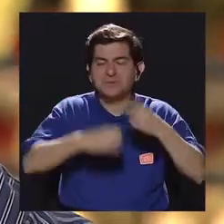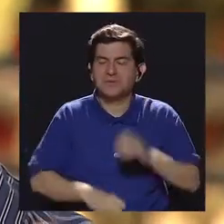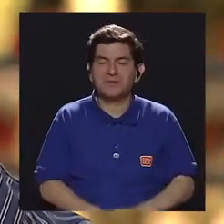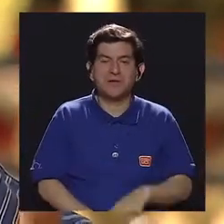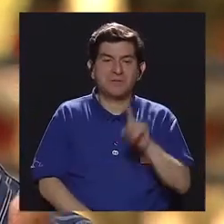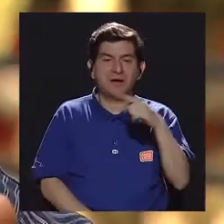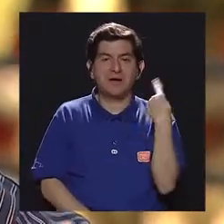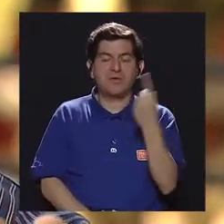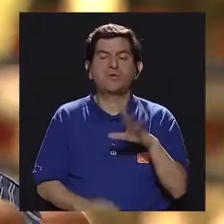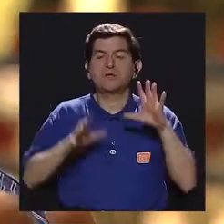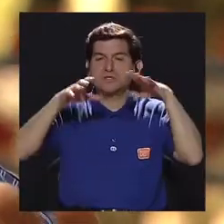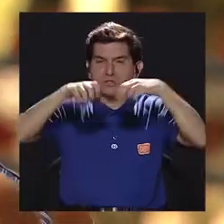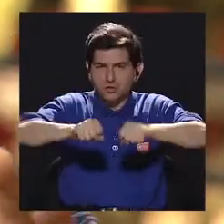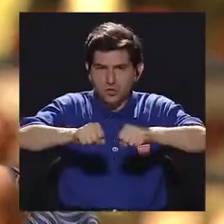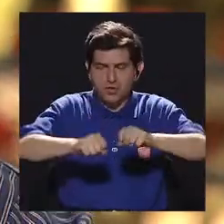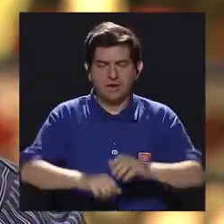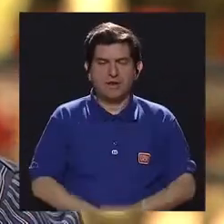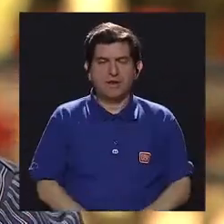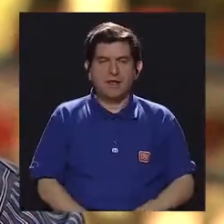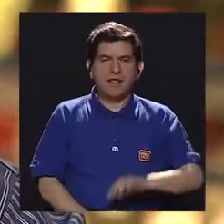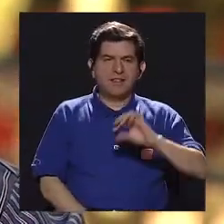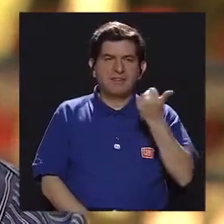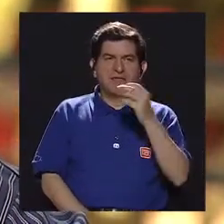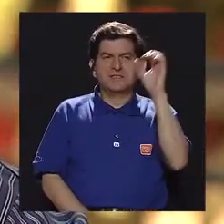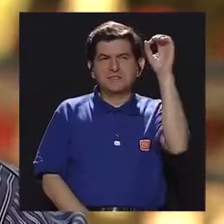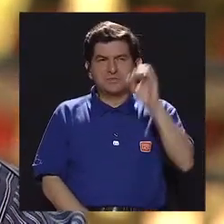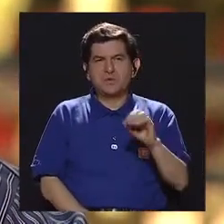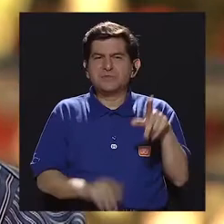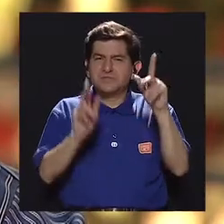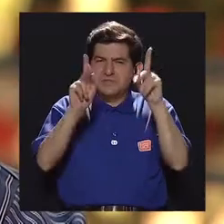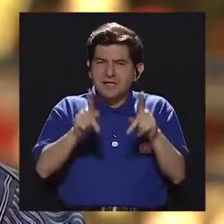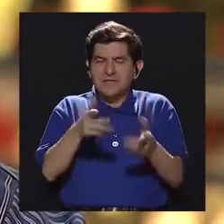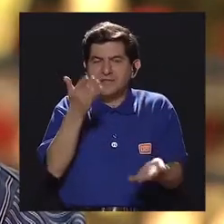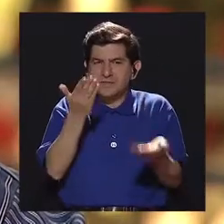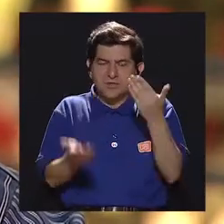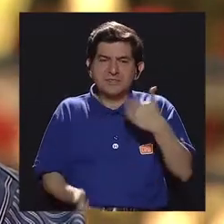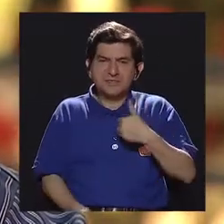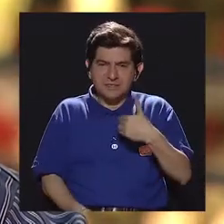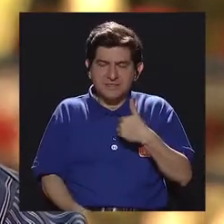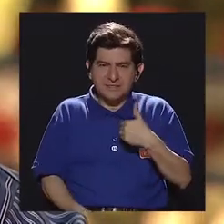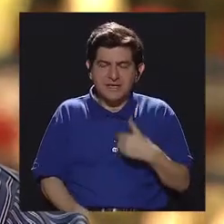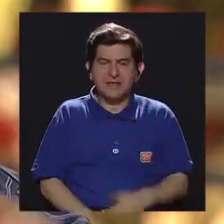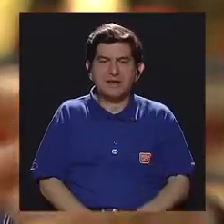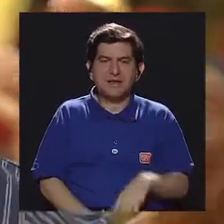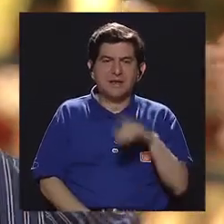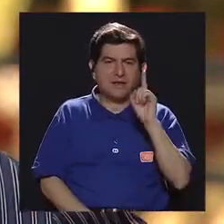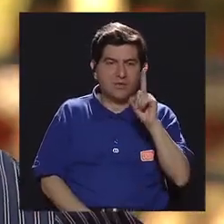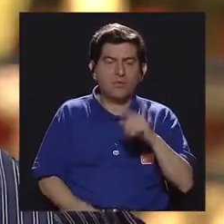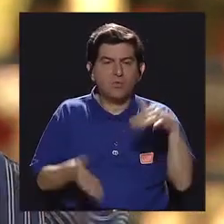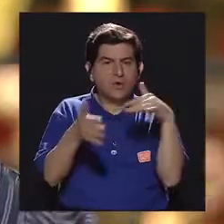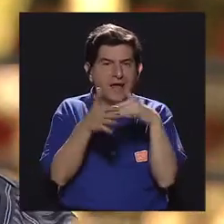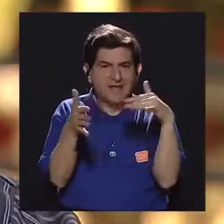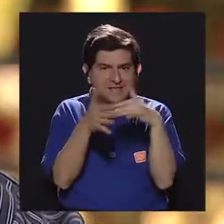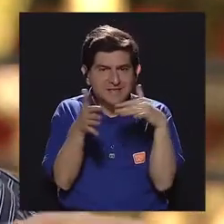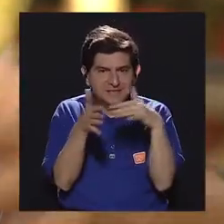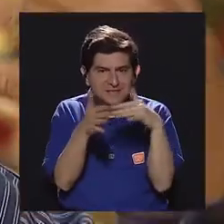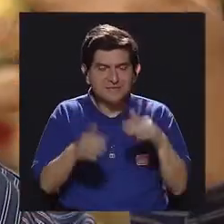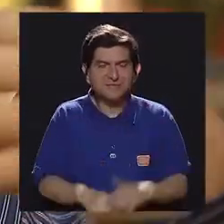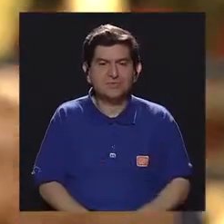en esa única cita. Habrá un 10% de pacientes de que tal vez hay que pedirle una tomografía, un